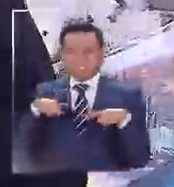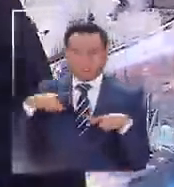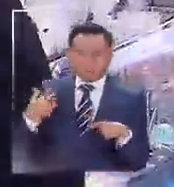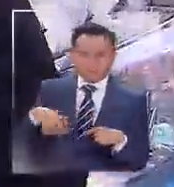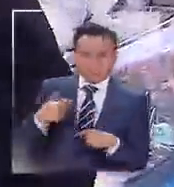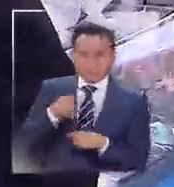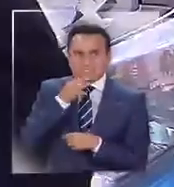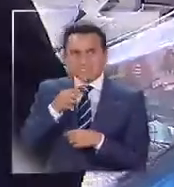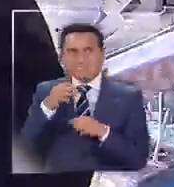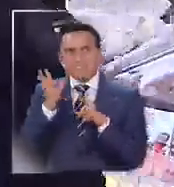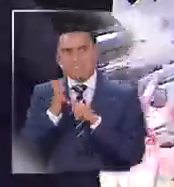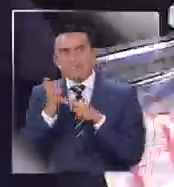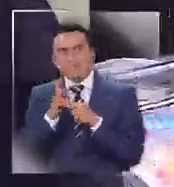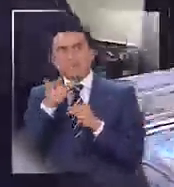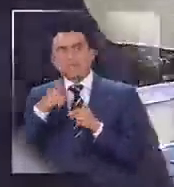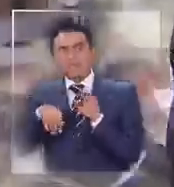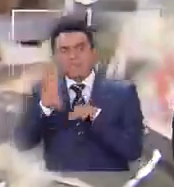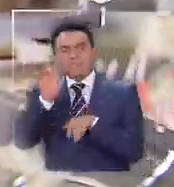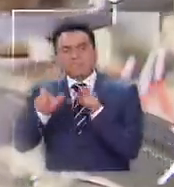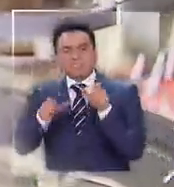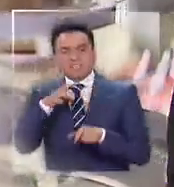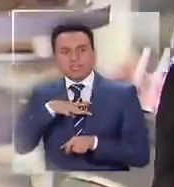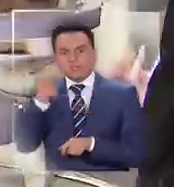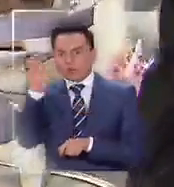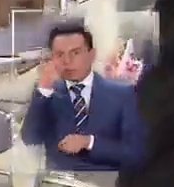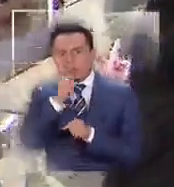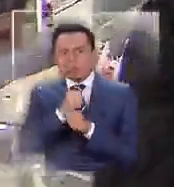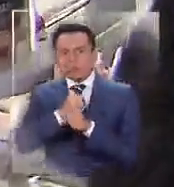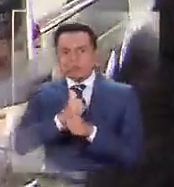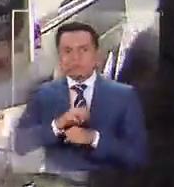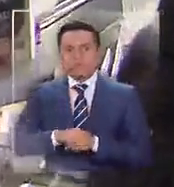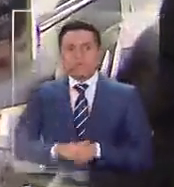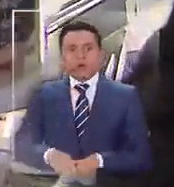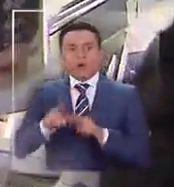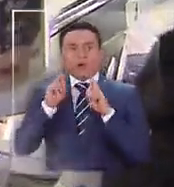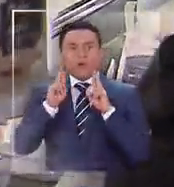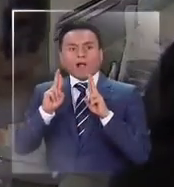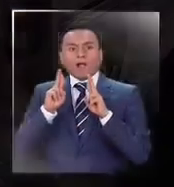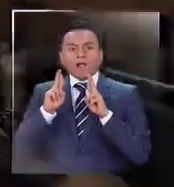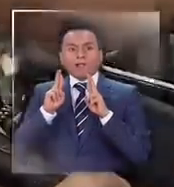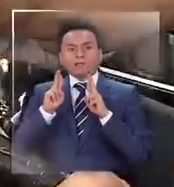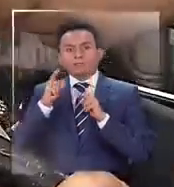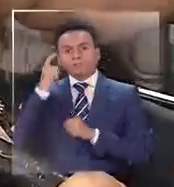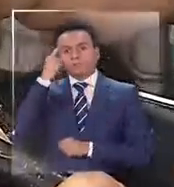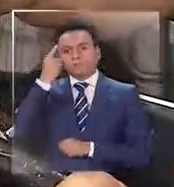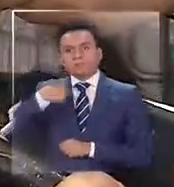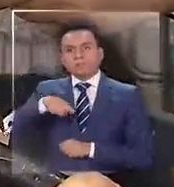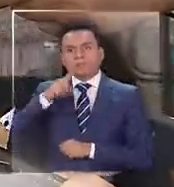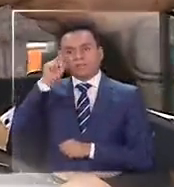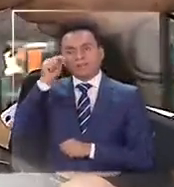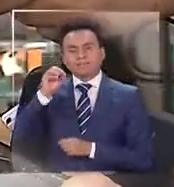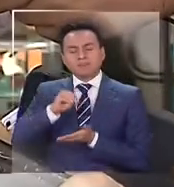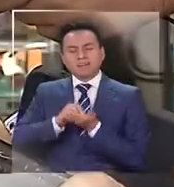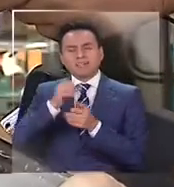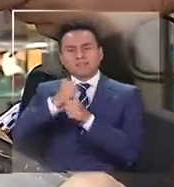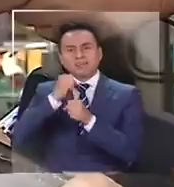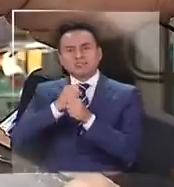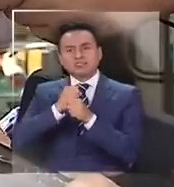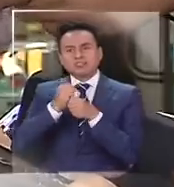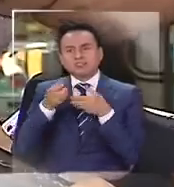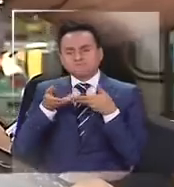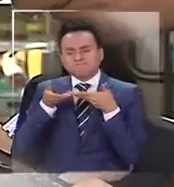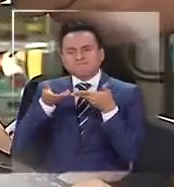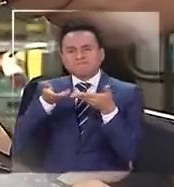que se explica en parte porque más chilenos están buscando trabajo. Ojalá que podamos crear más empleos para seguir